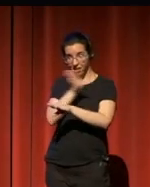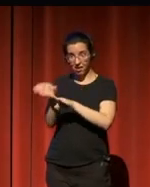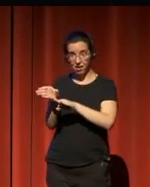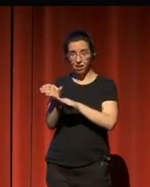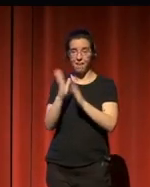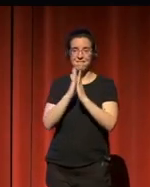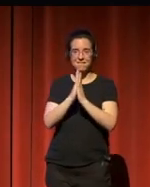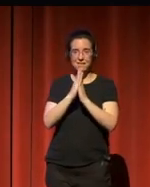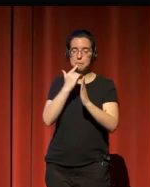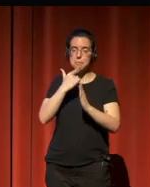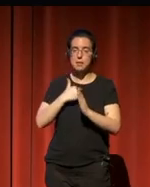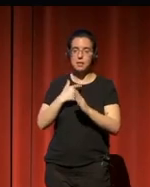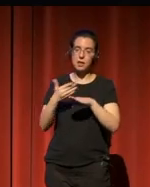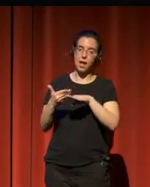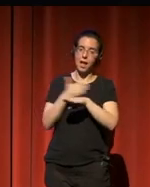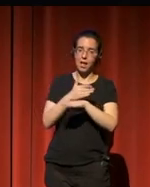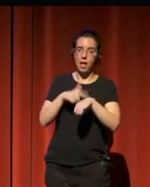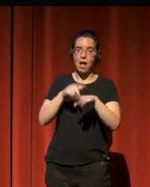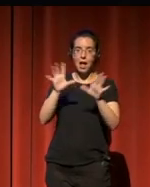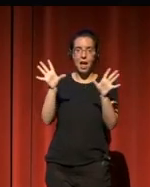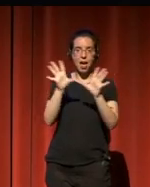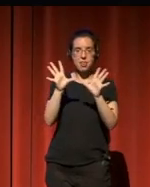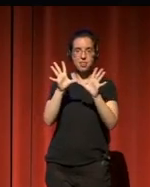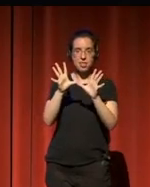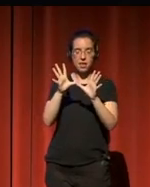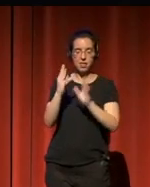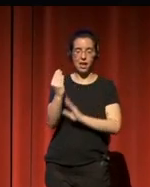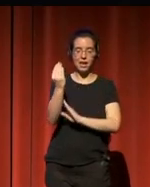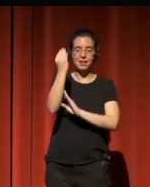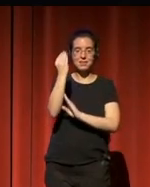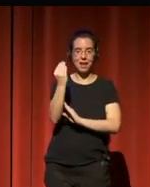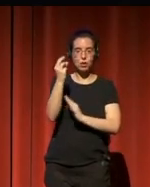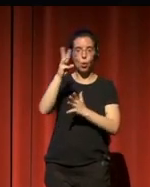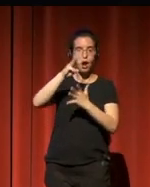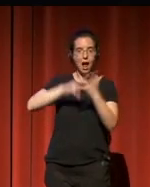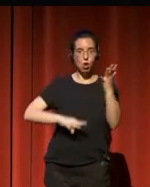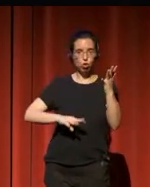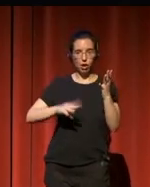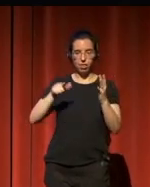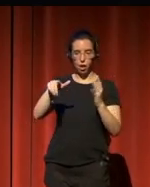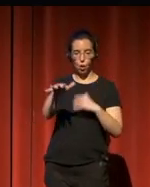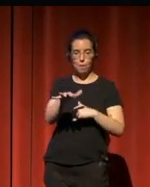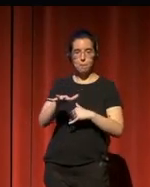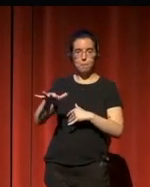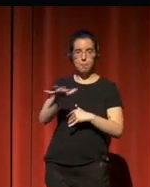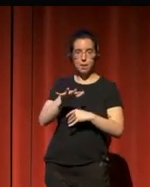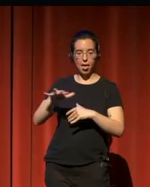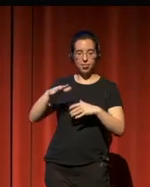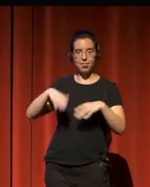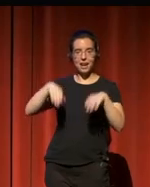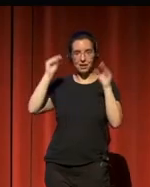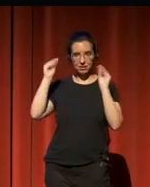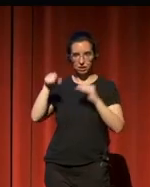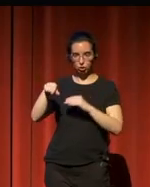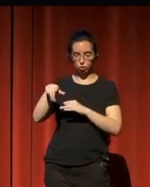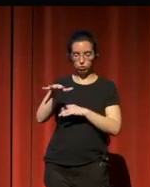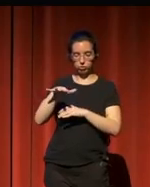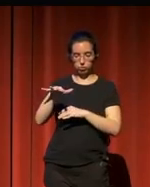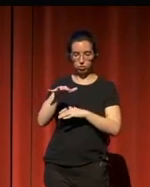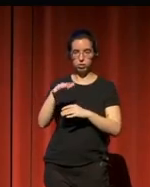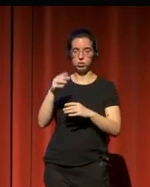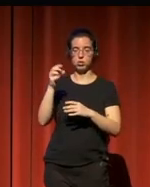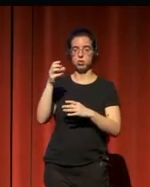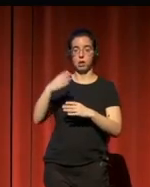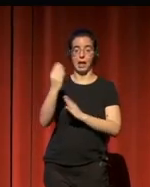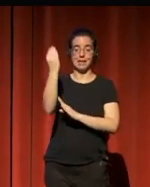estéis a las 10 en la Estatua de Carlos tercero en la plaza del Castillo estatua de Carlos